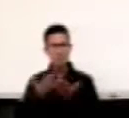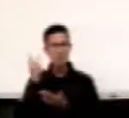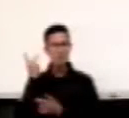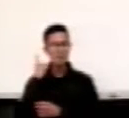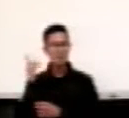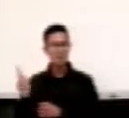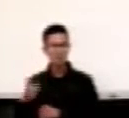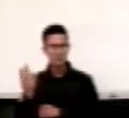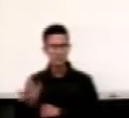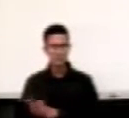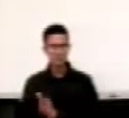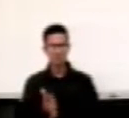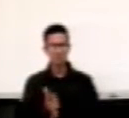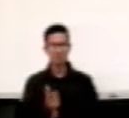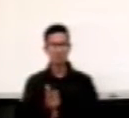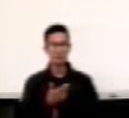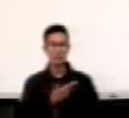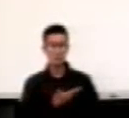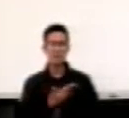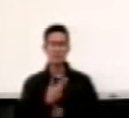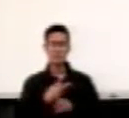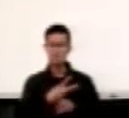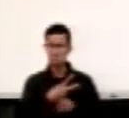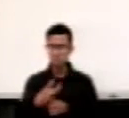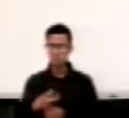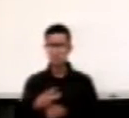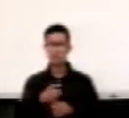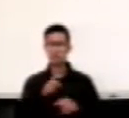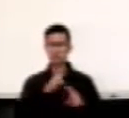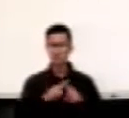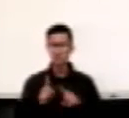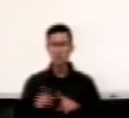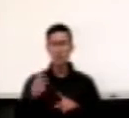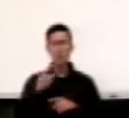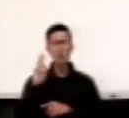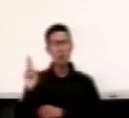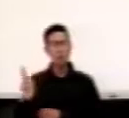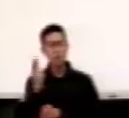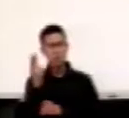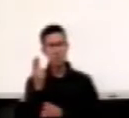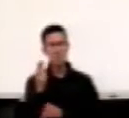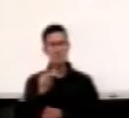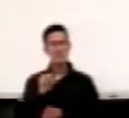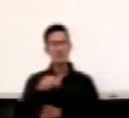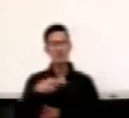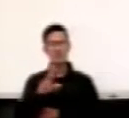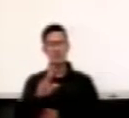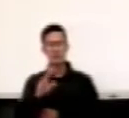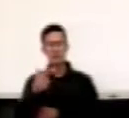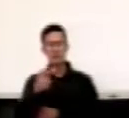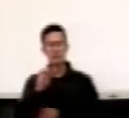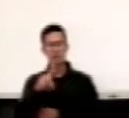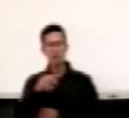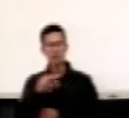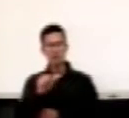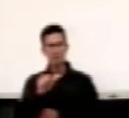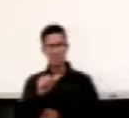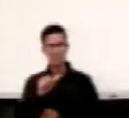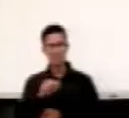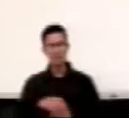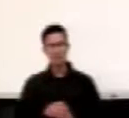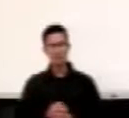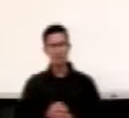Ha sido profesor invitado en programa de máster de estudios electorales de la Universidad de San Martín en Argentina. Y ha